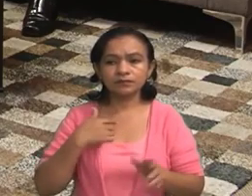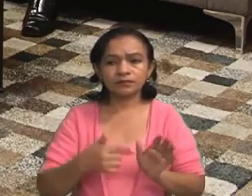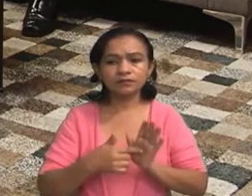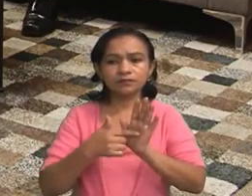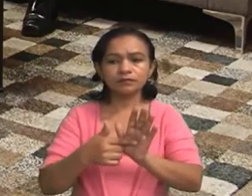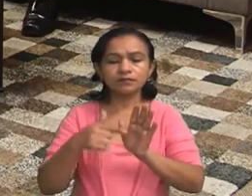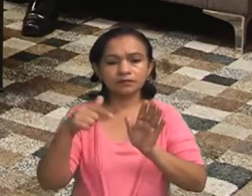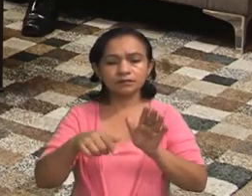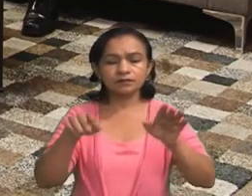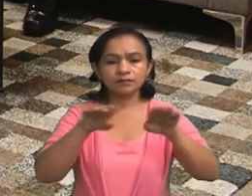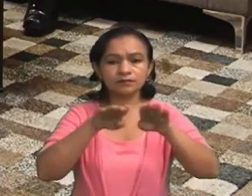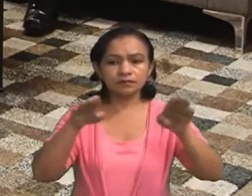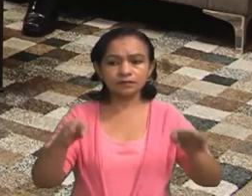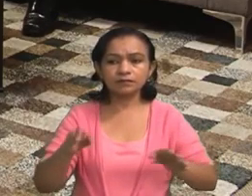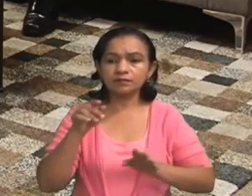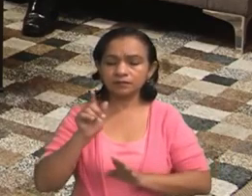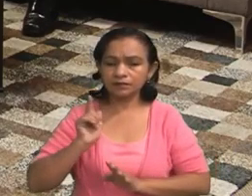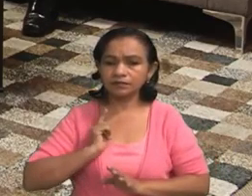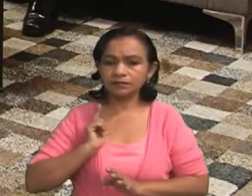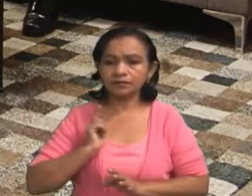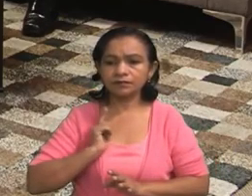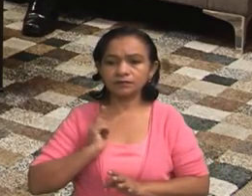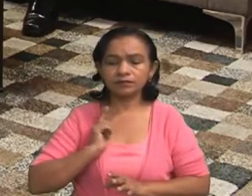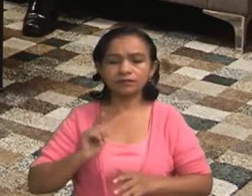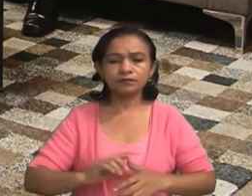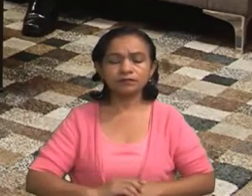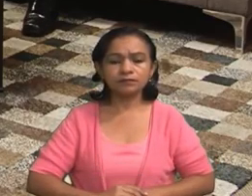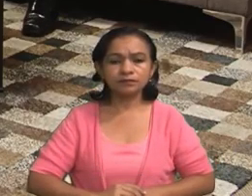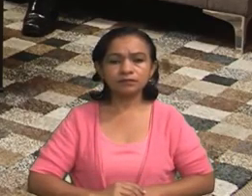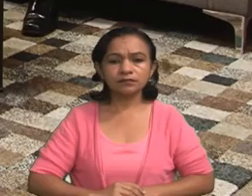en estas mesas. Ahí también,